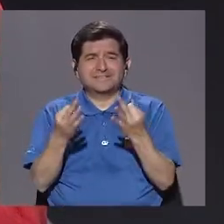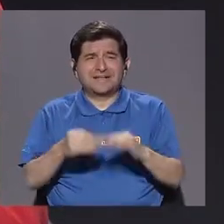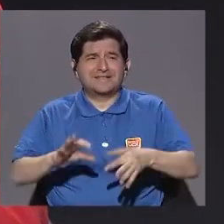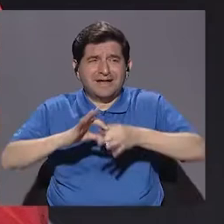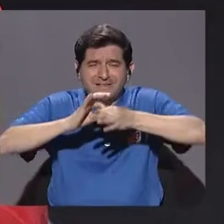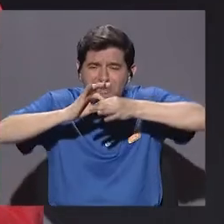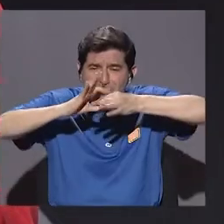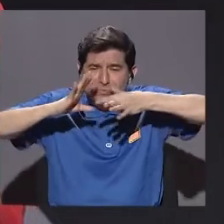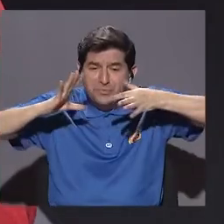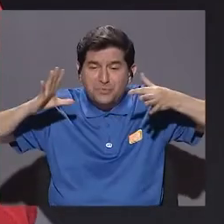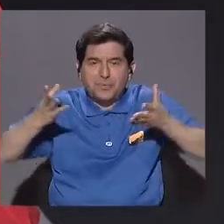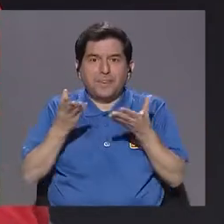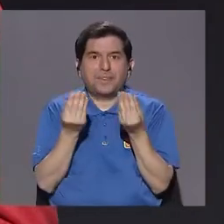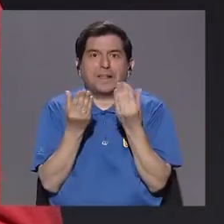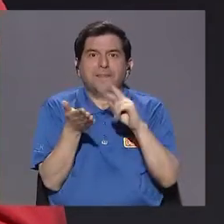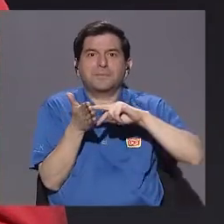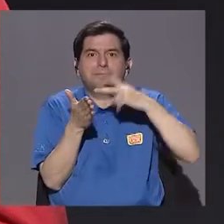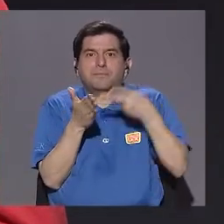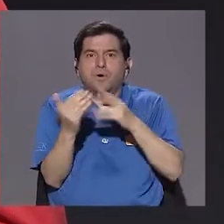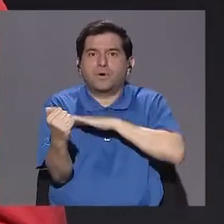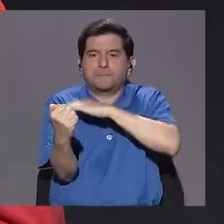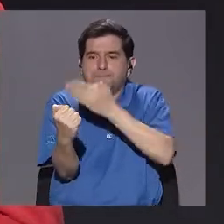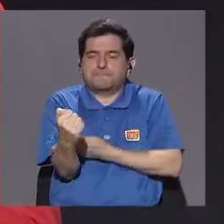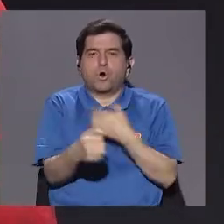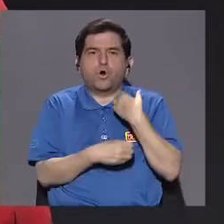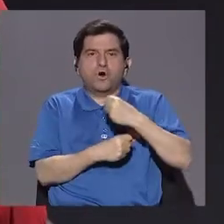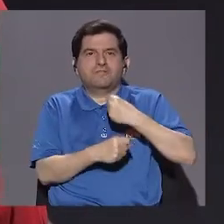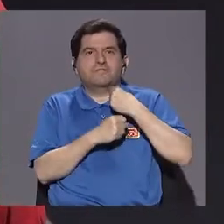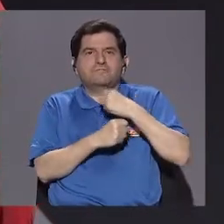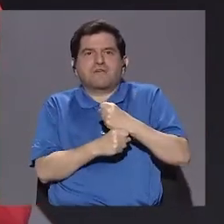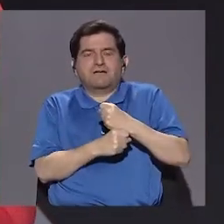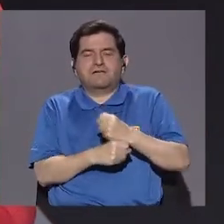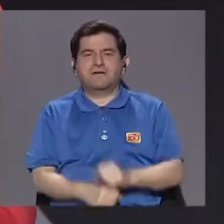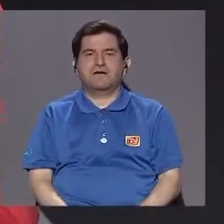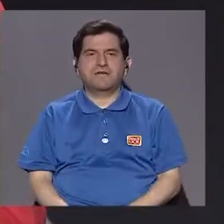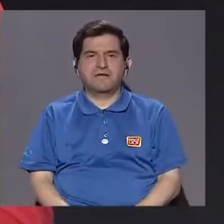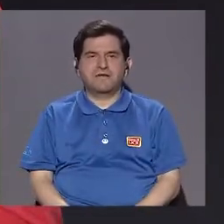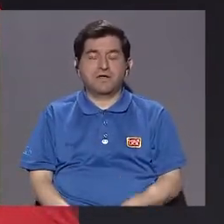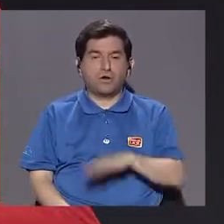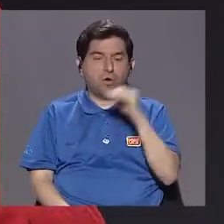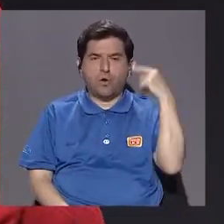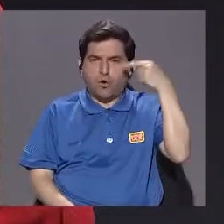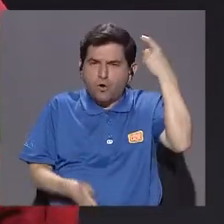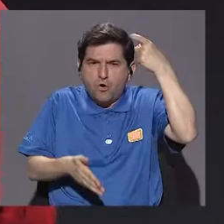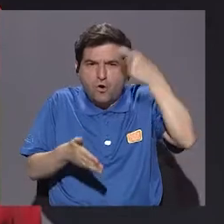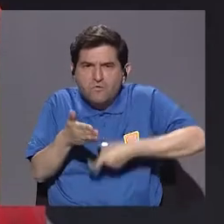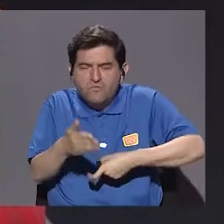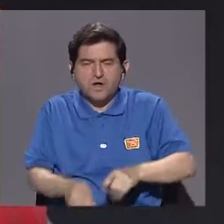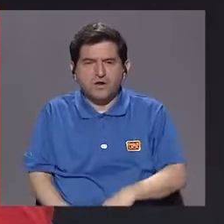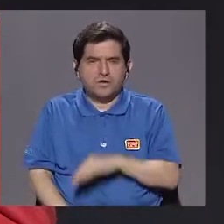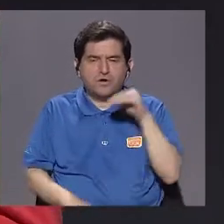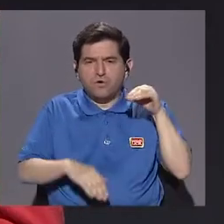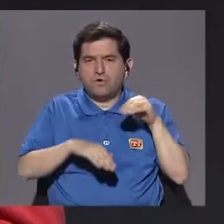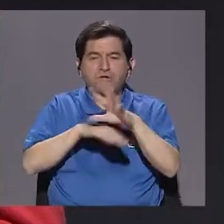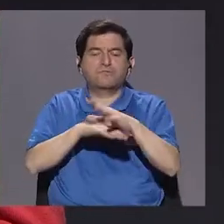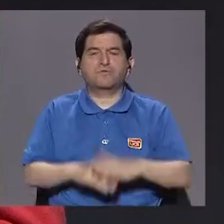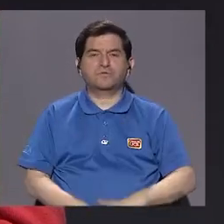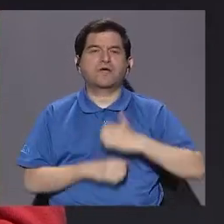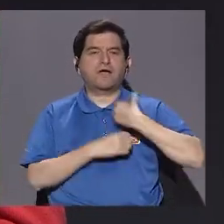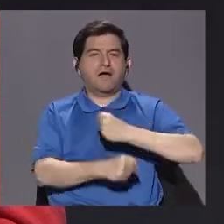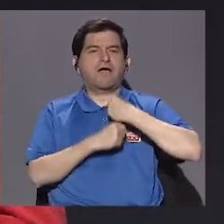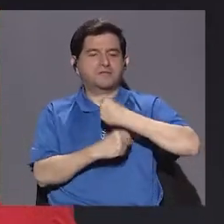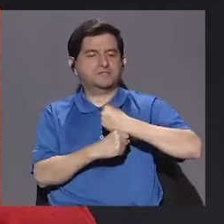desprenderse del temor que infunde el poder militar del temor que infunde la dictadura del temor que infunde en los